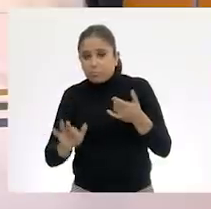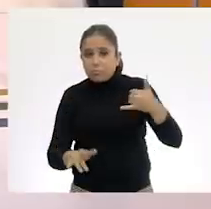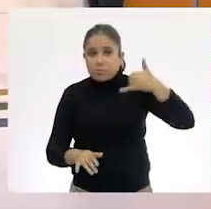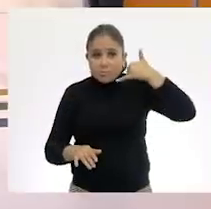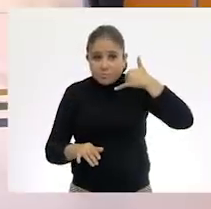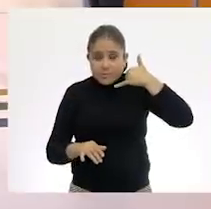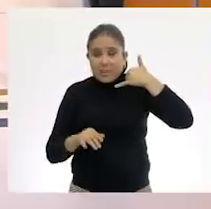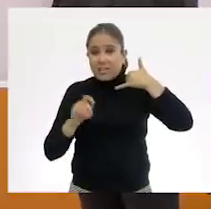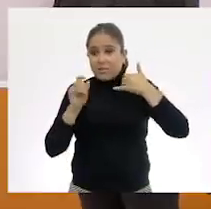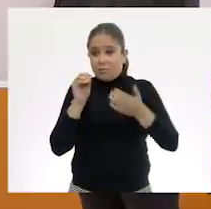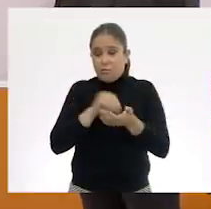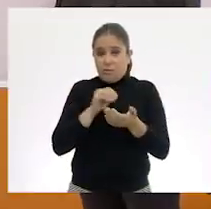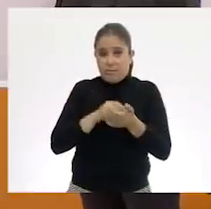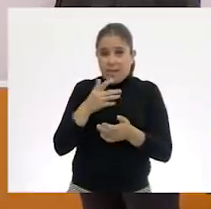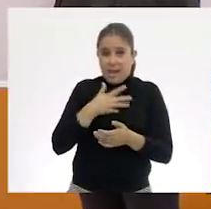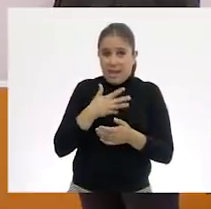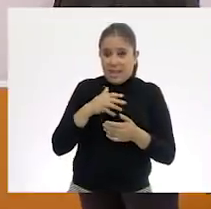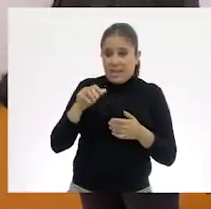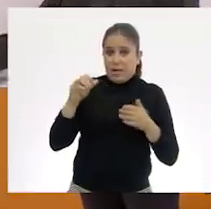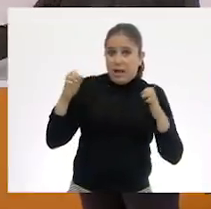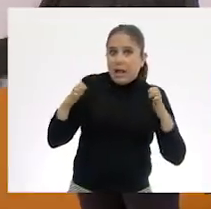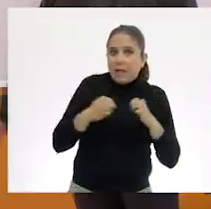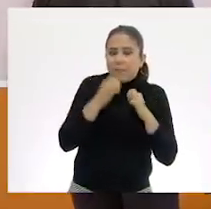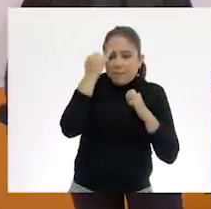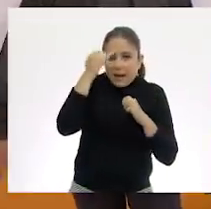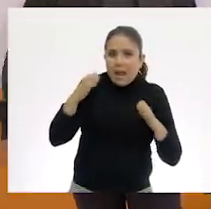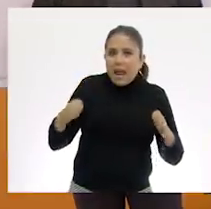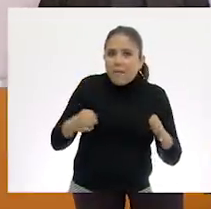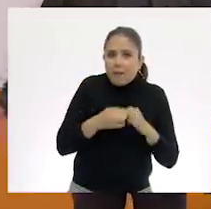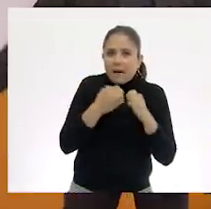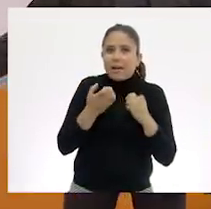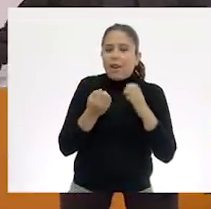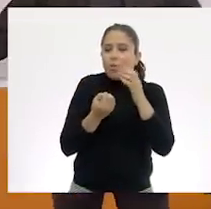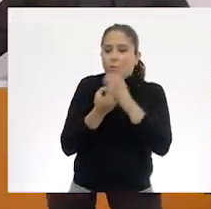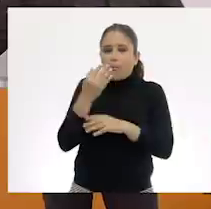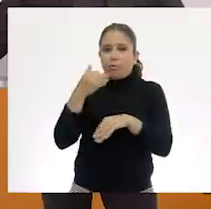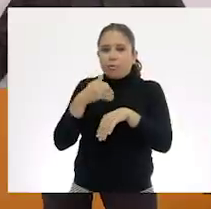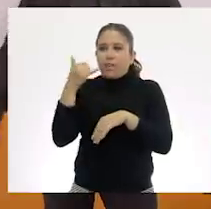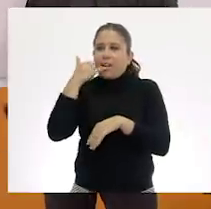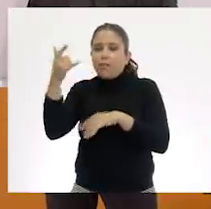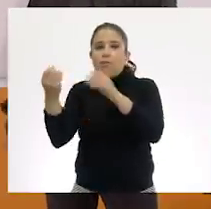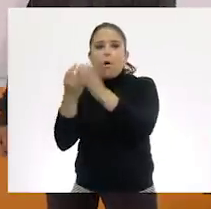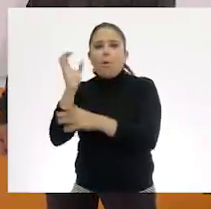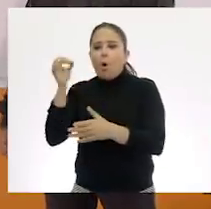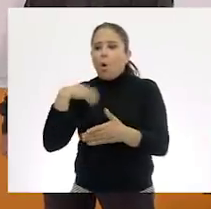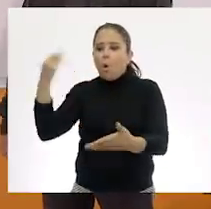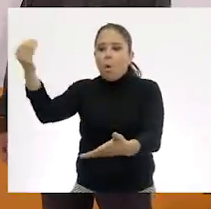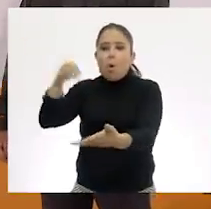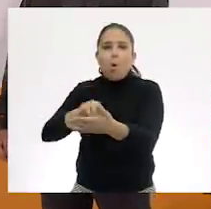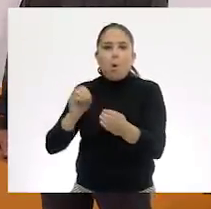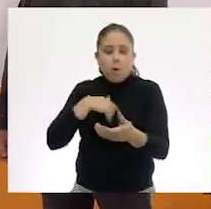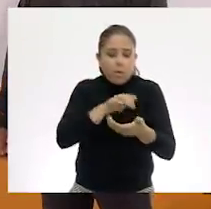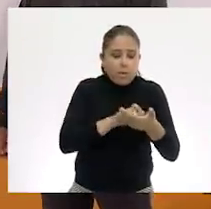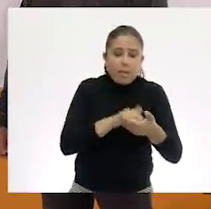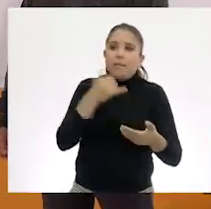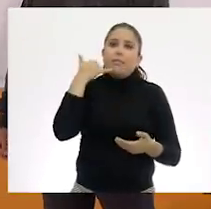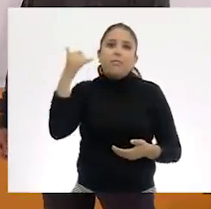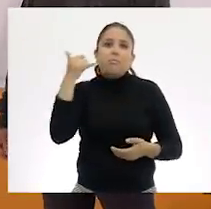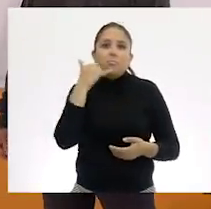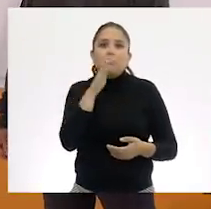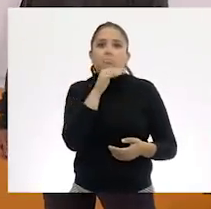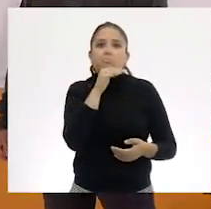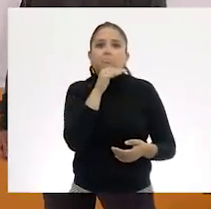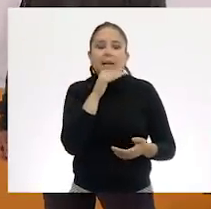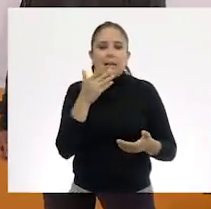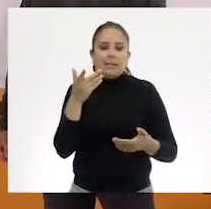están actualizados. Imagínate una emergencia que me tenga que comunicar con mi tía, que me sienta muy mal, le trato de marcar y que no me conteste. O que me